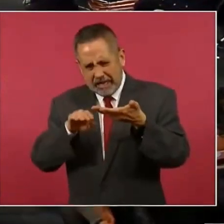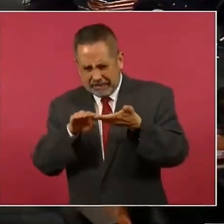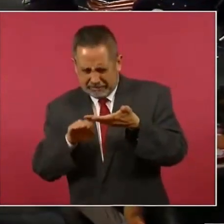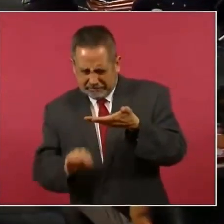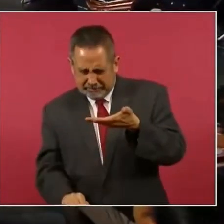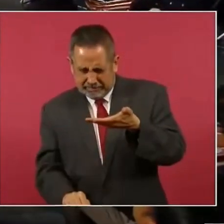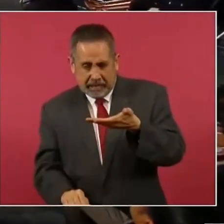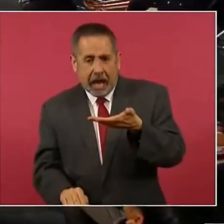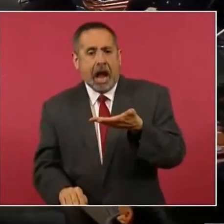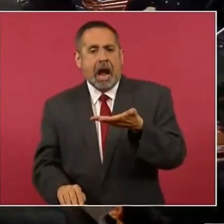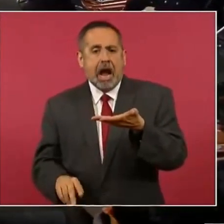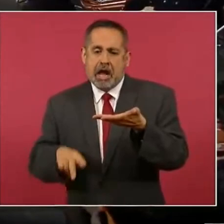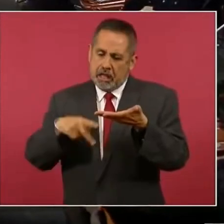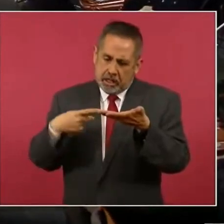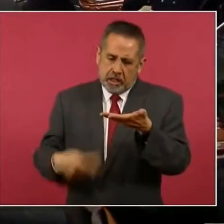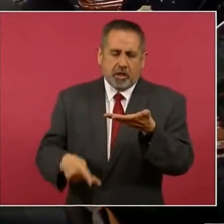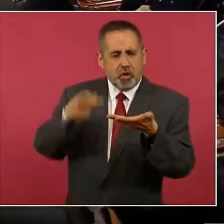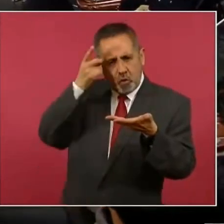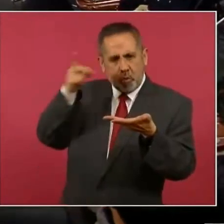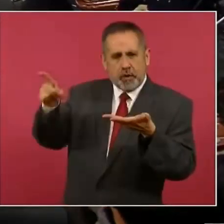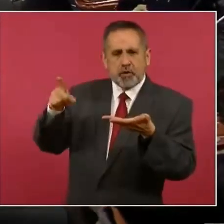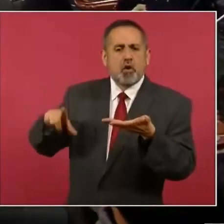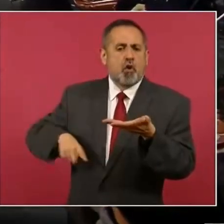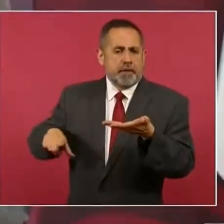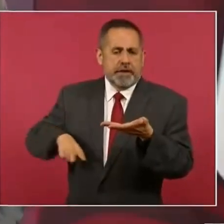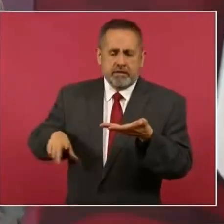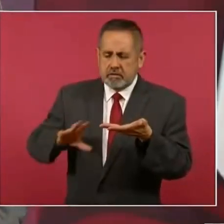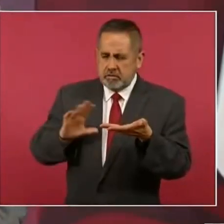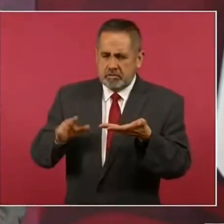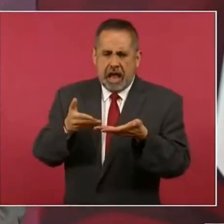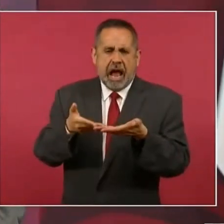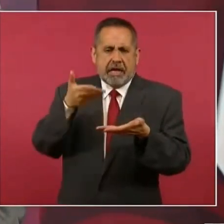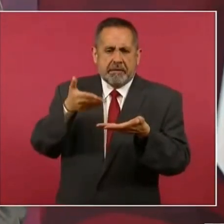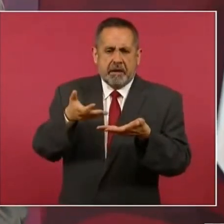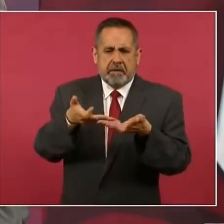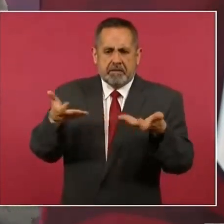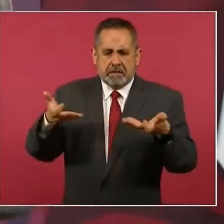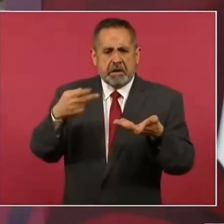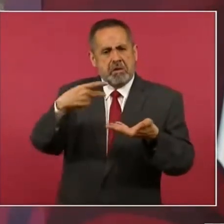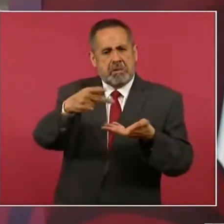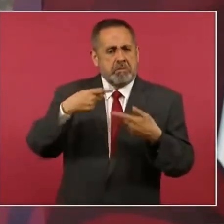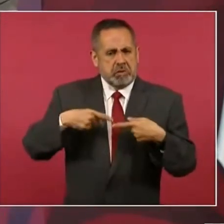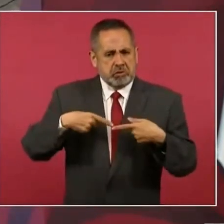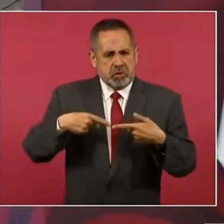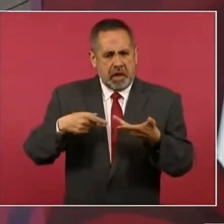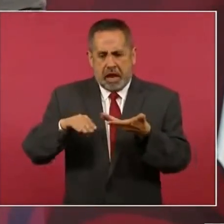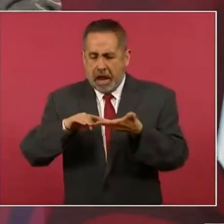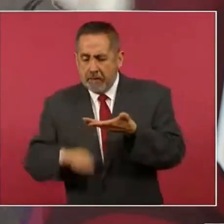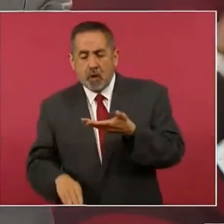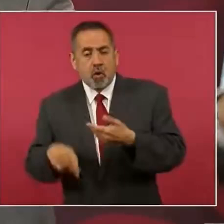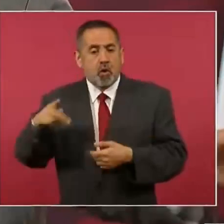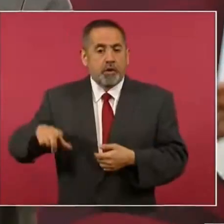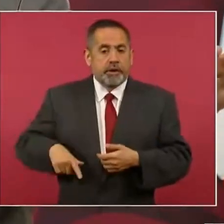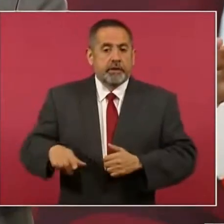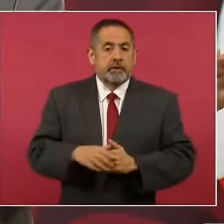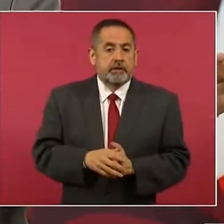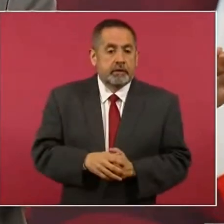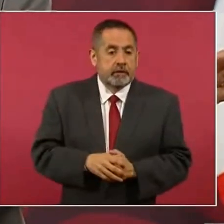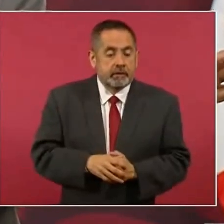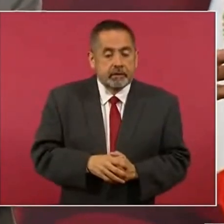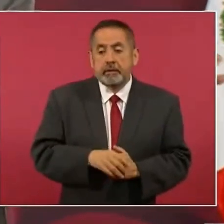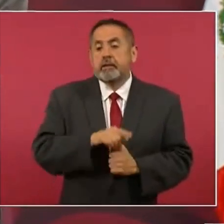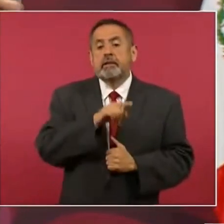otros bienes del subsuelo serían propiedad de la nación. Entonces llega al Departamento de